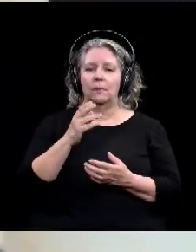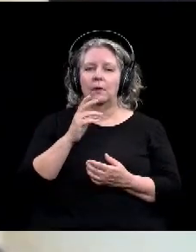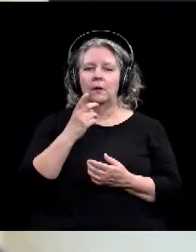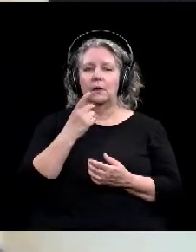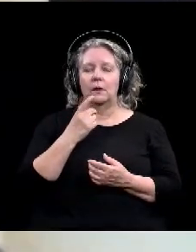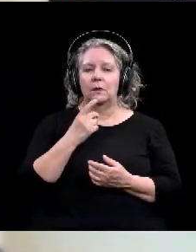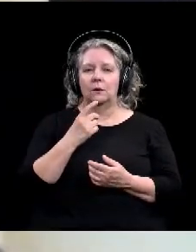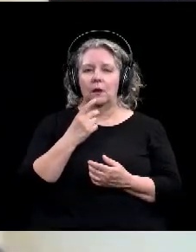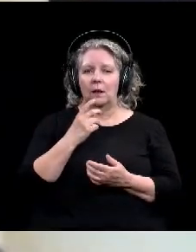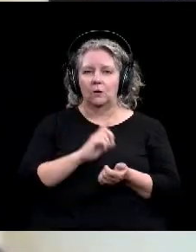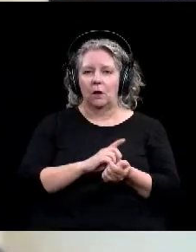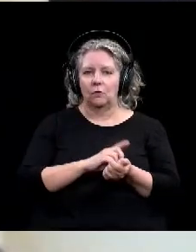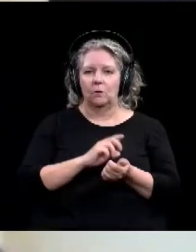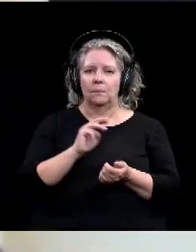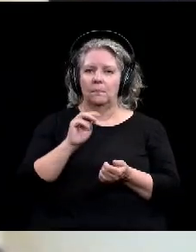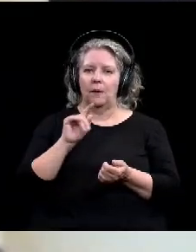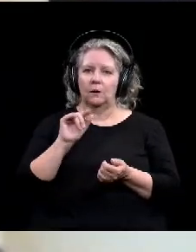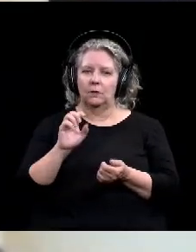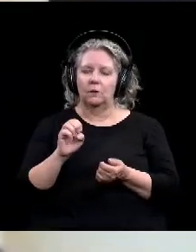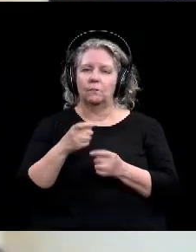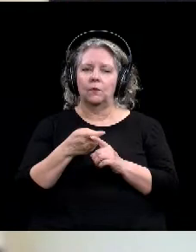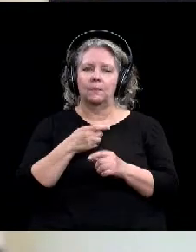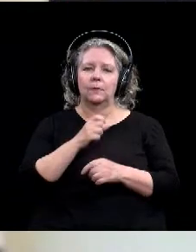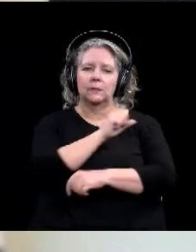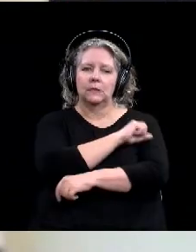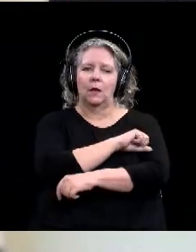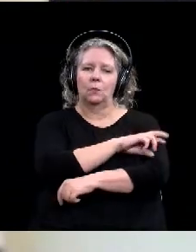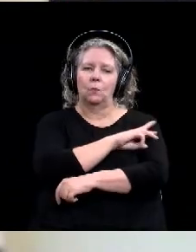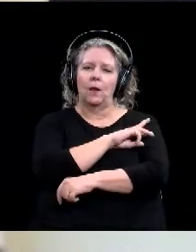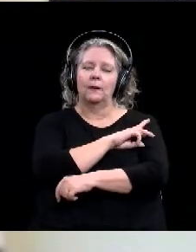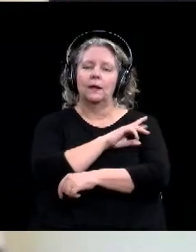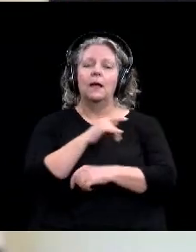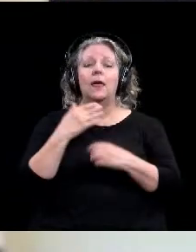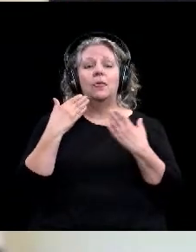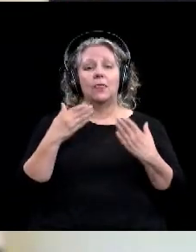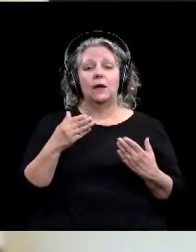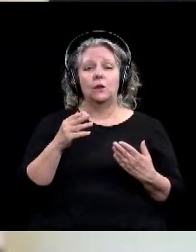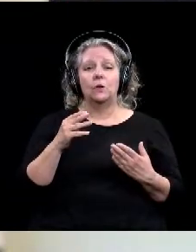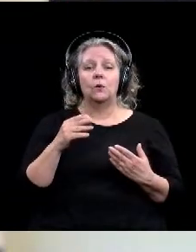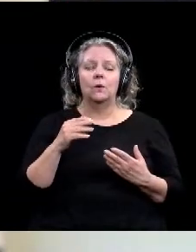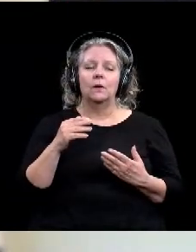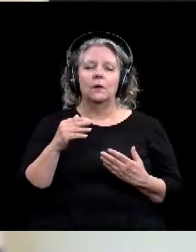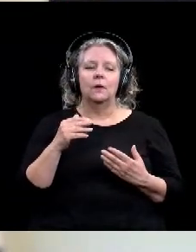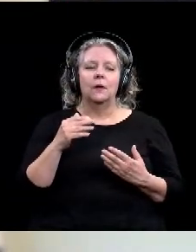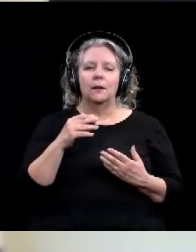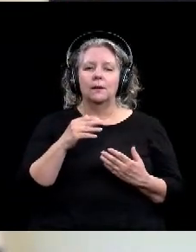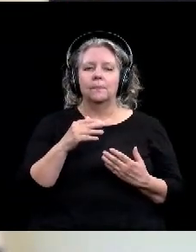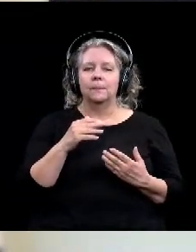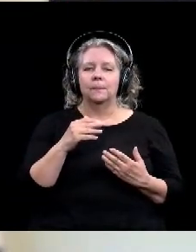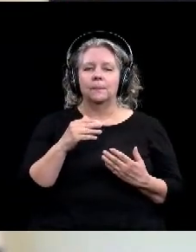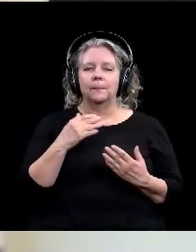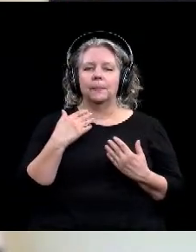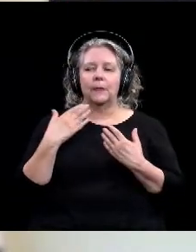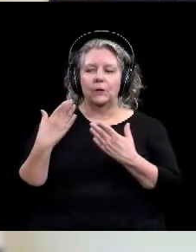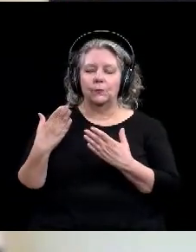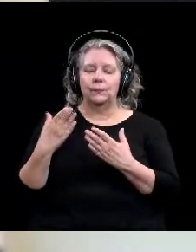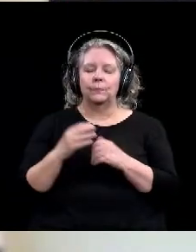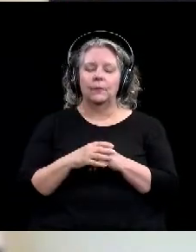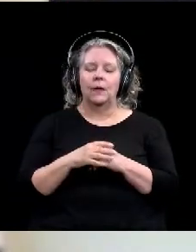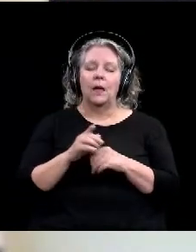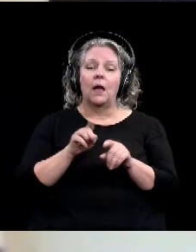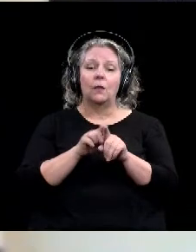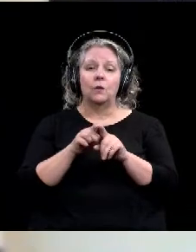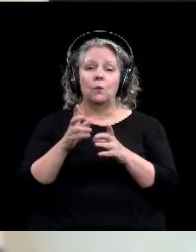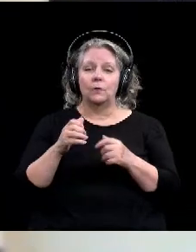gracias a usted juez y alcalde gracias a todos los